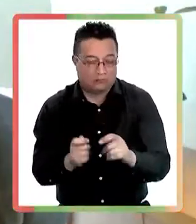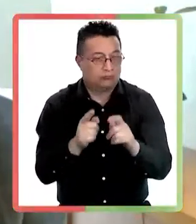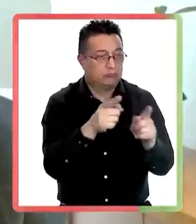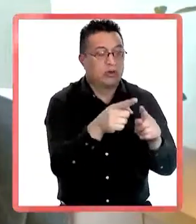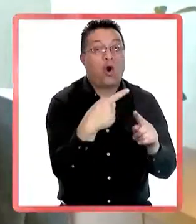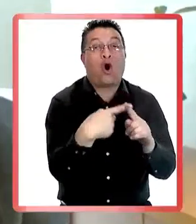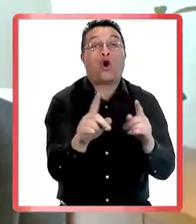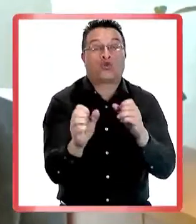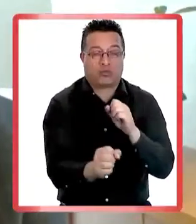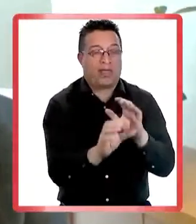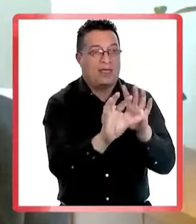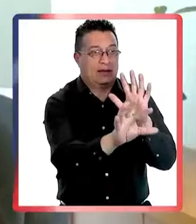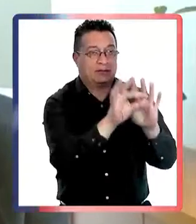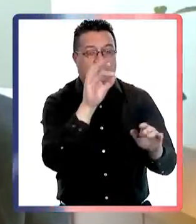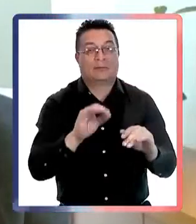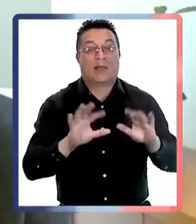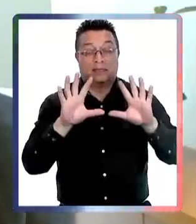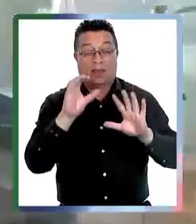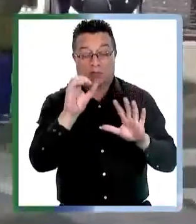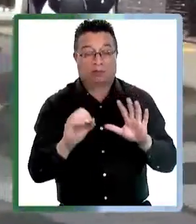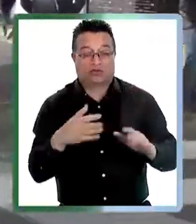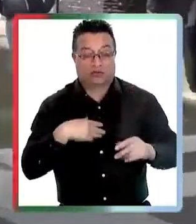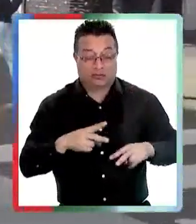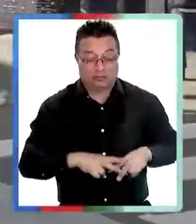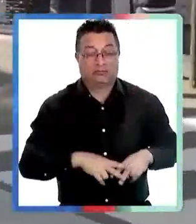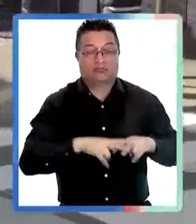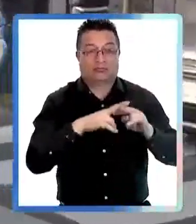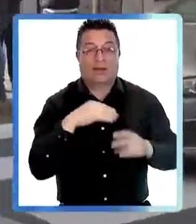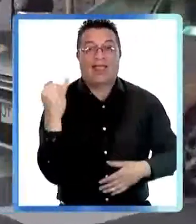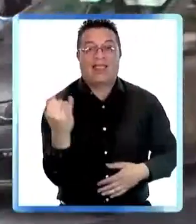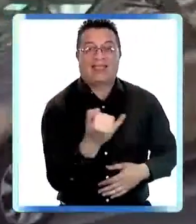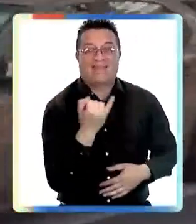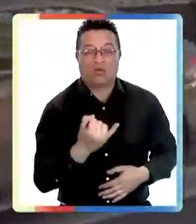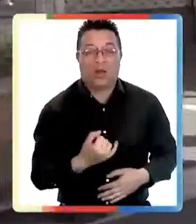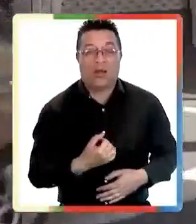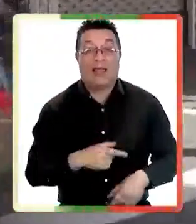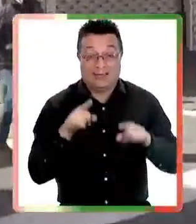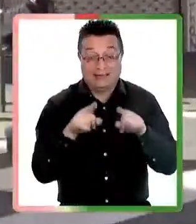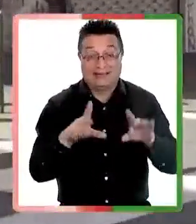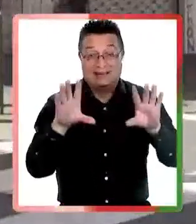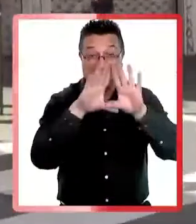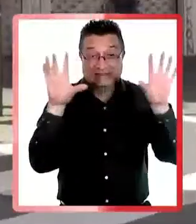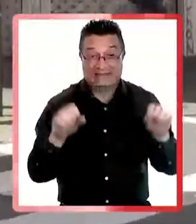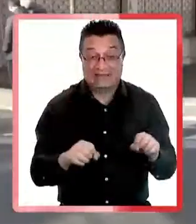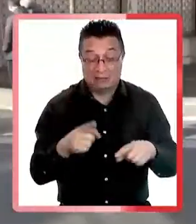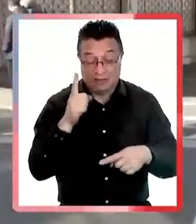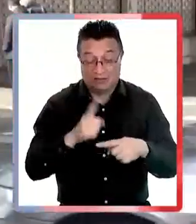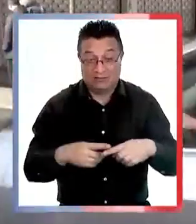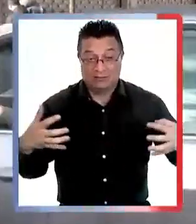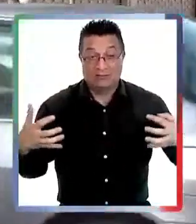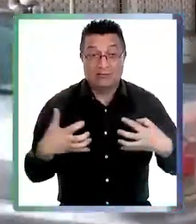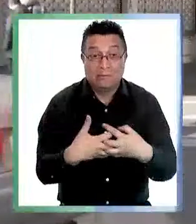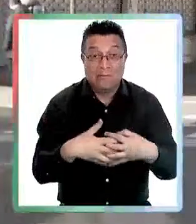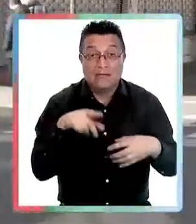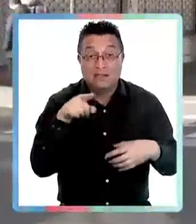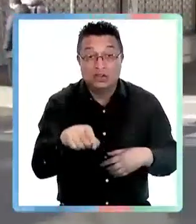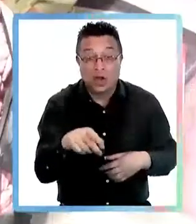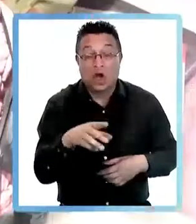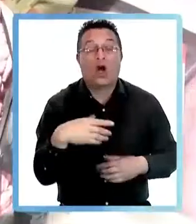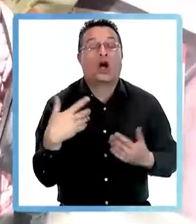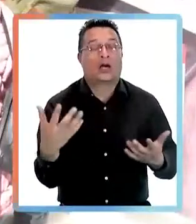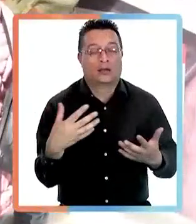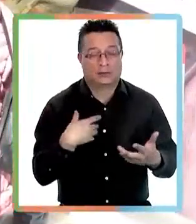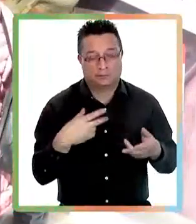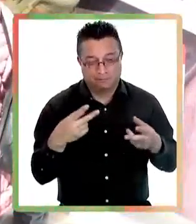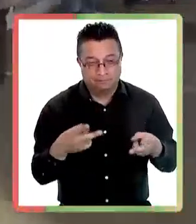gestión financiera del 10% de la capitalización individual. Y este sistema mixto, al final del día,